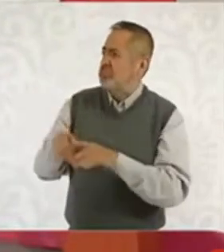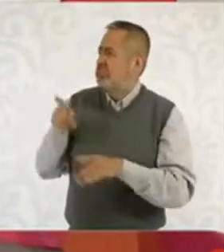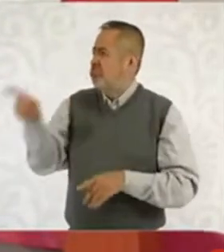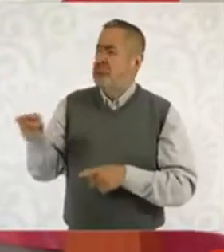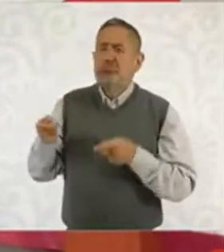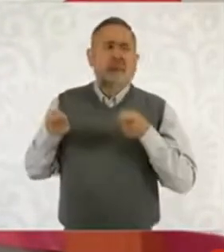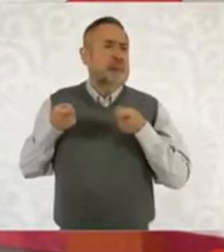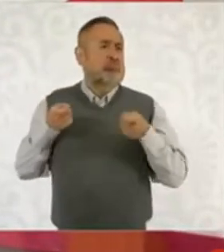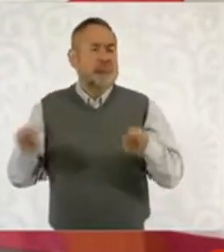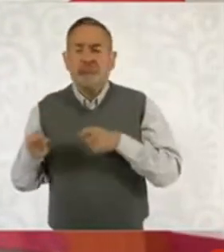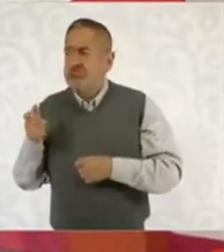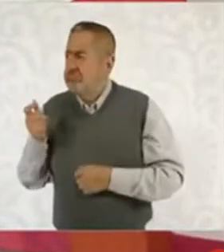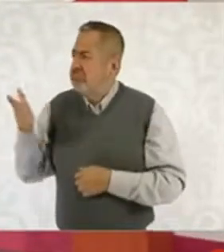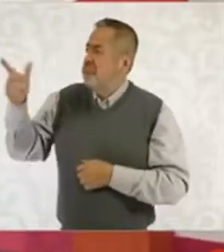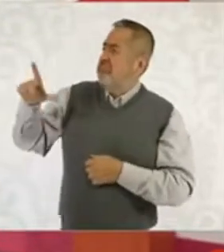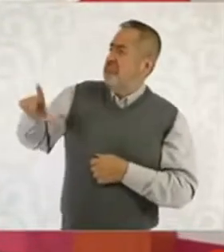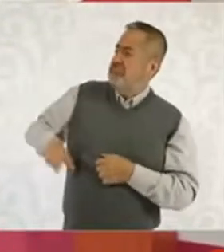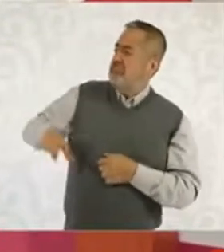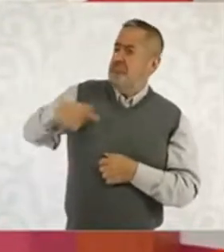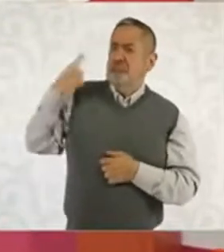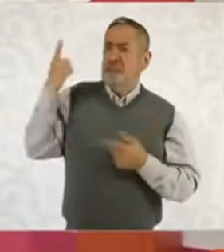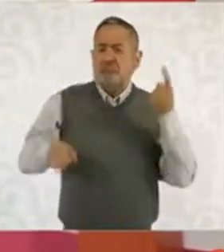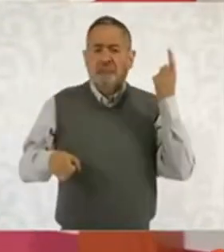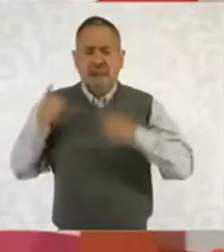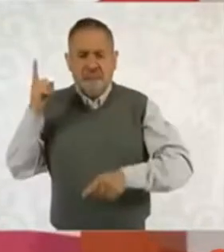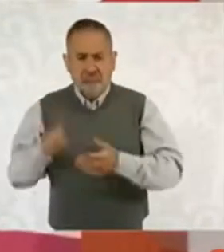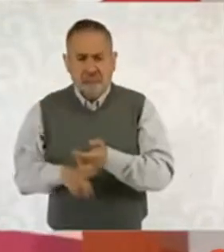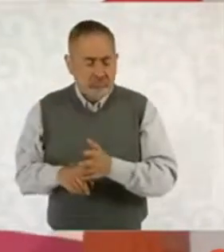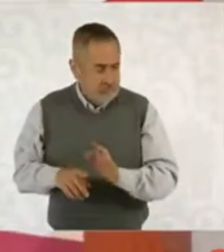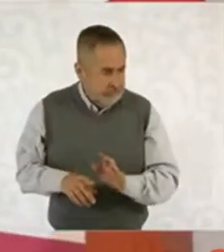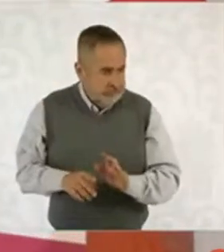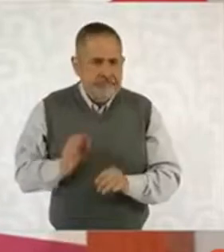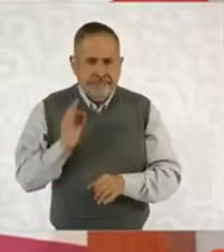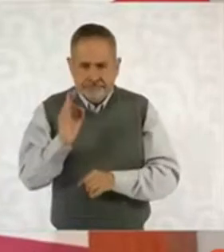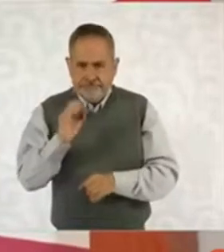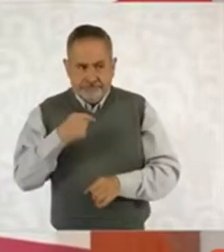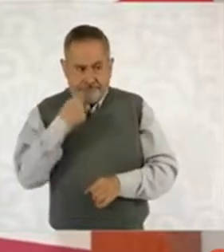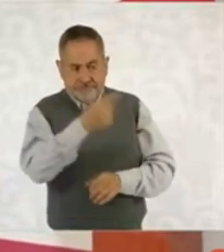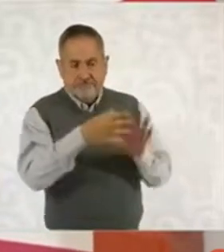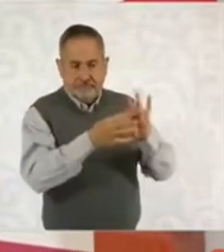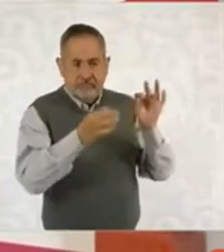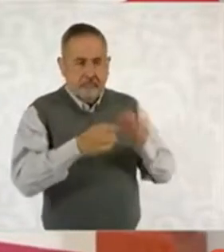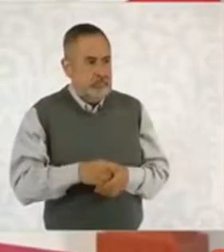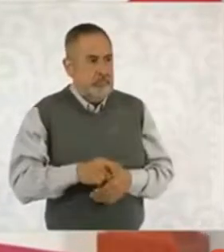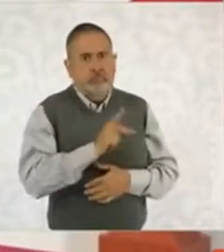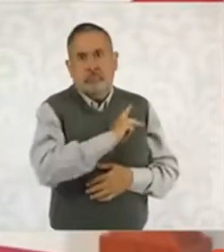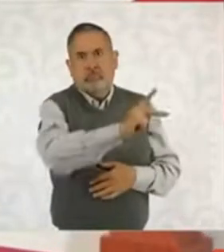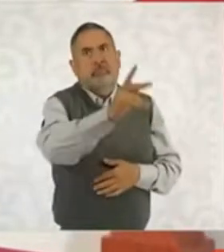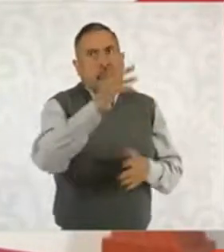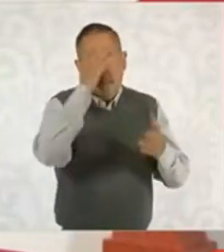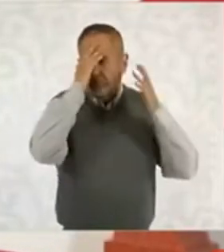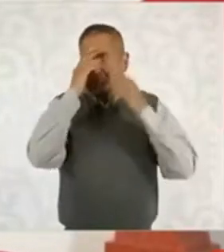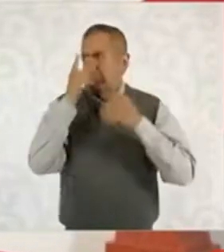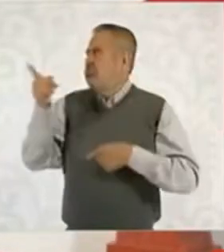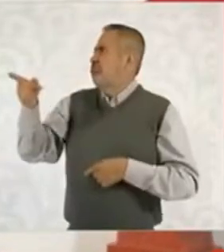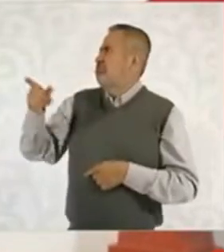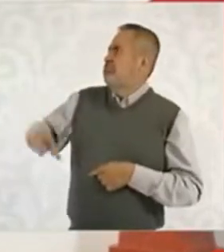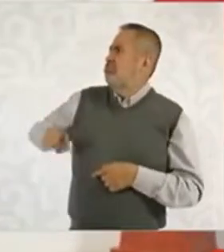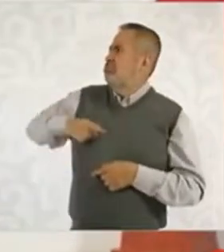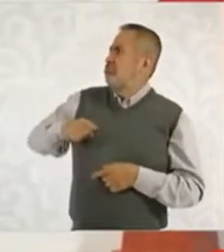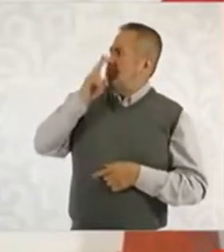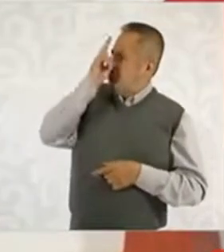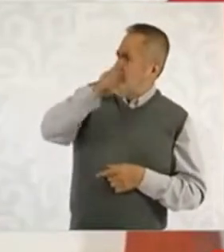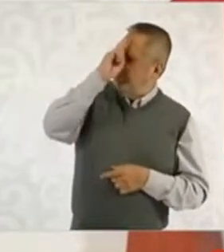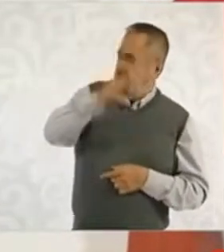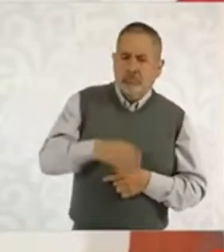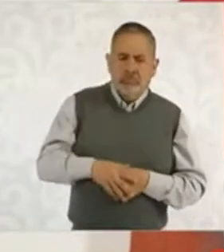antidemocracia, que el gobierno censura, que ahorita voy a mencionar algo de eso, porque ahora todos traen, ¿no? Censura, censura. Nadie los censura